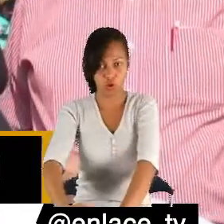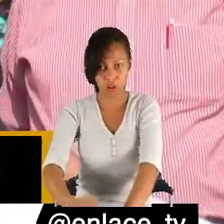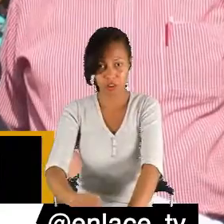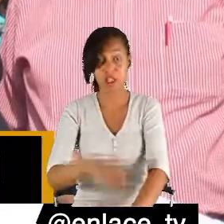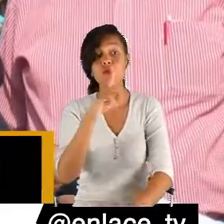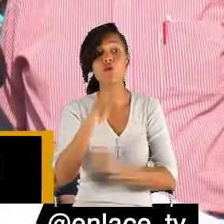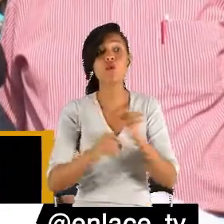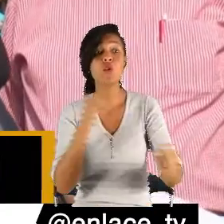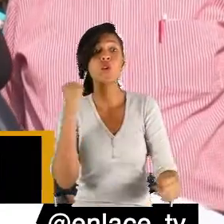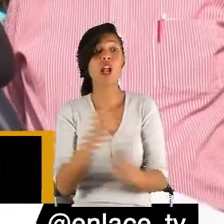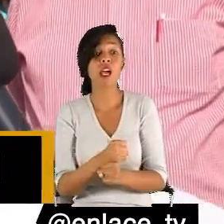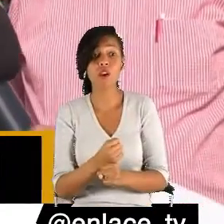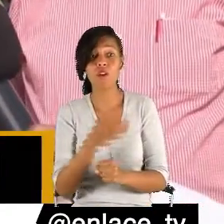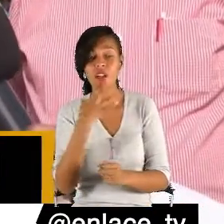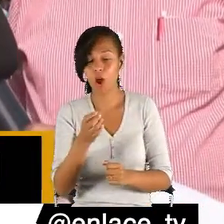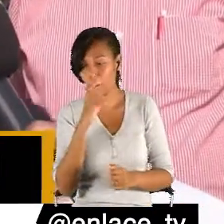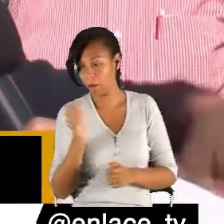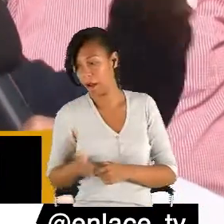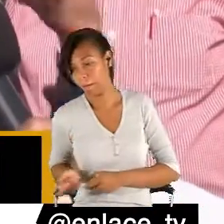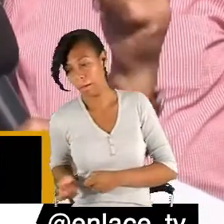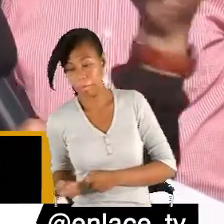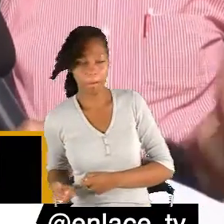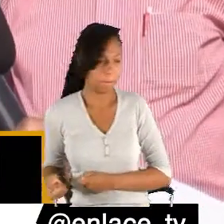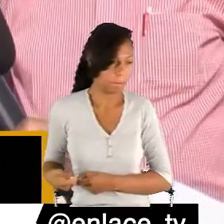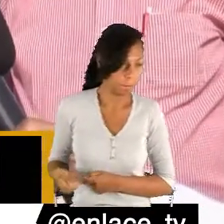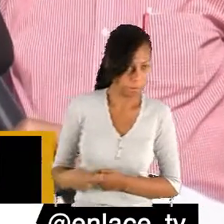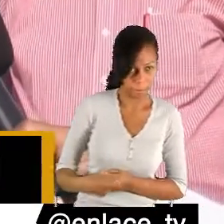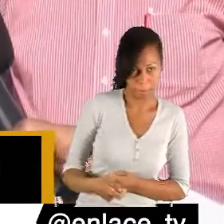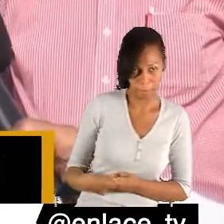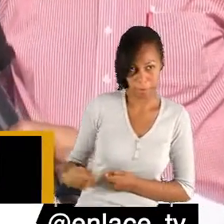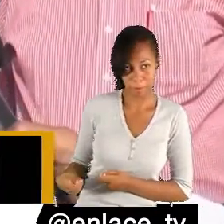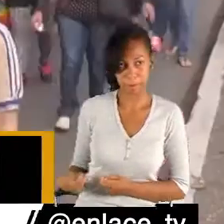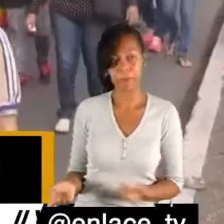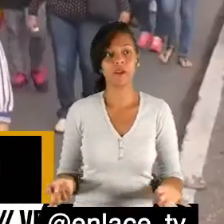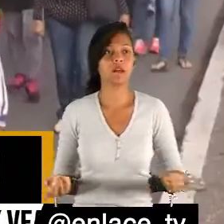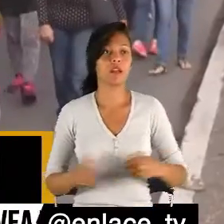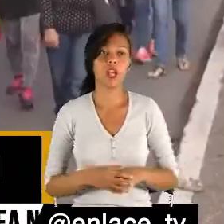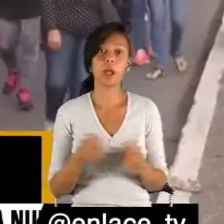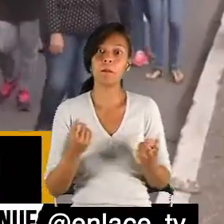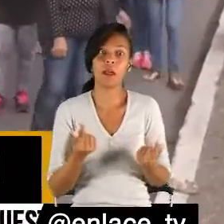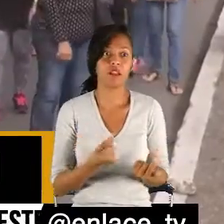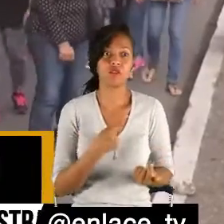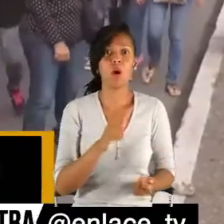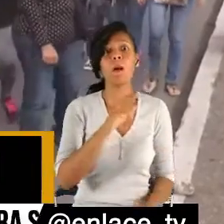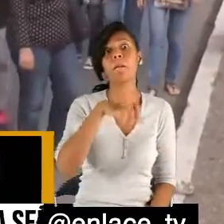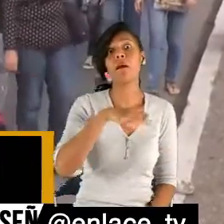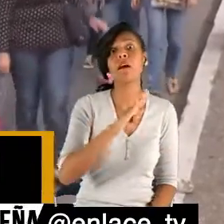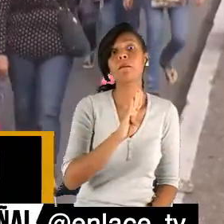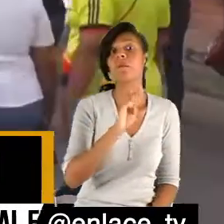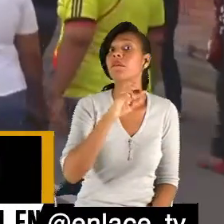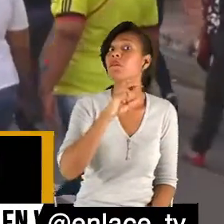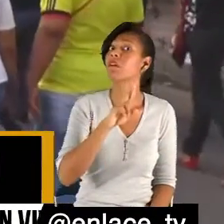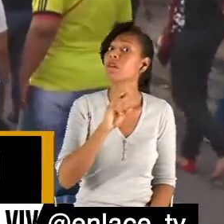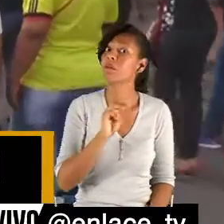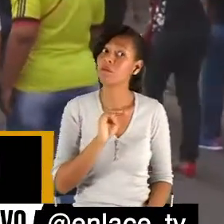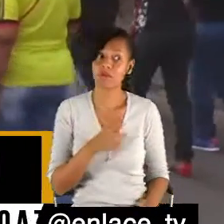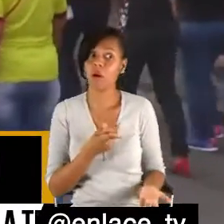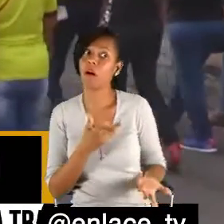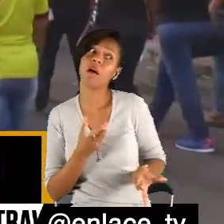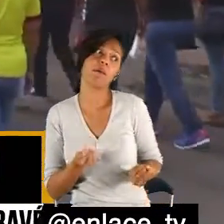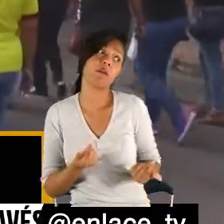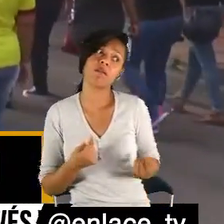mermelada que está repartiendo ese sinvergüenza y no hay plata para el pm r&b así no es colegio acompañó la marcha este miércoles de los maestros en